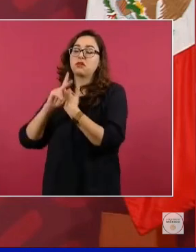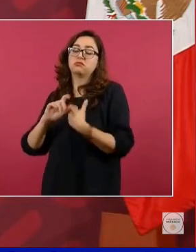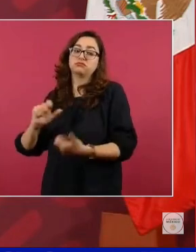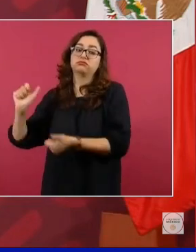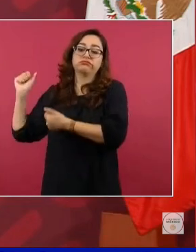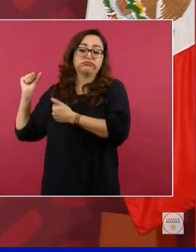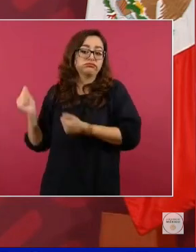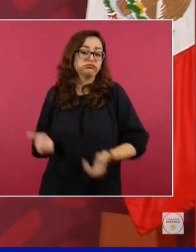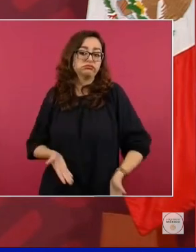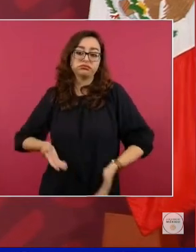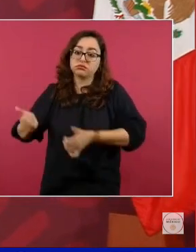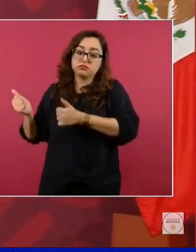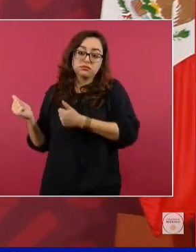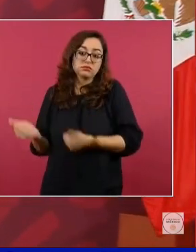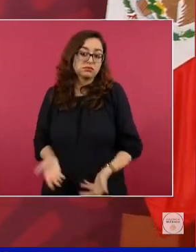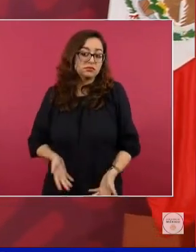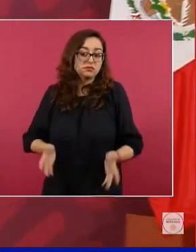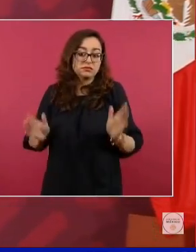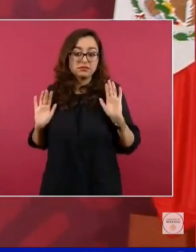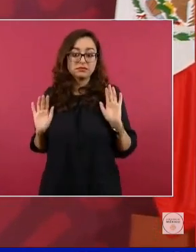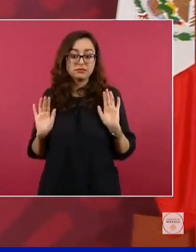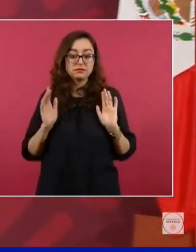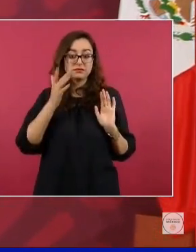de contrabando